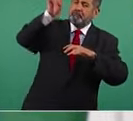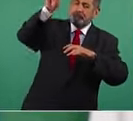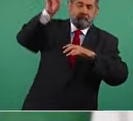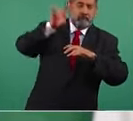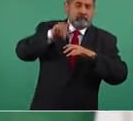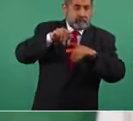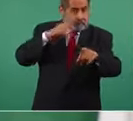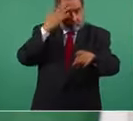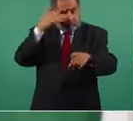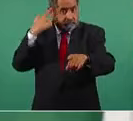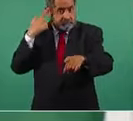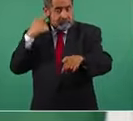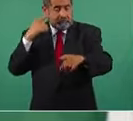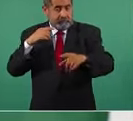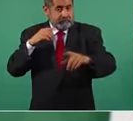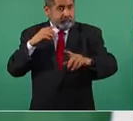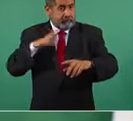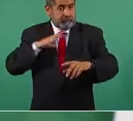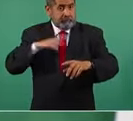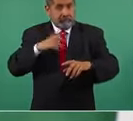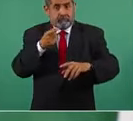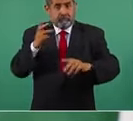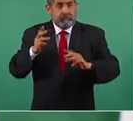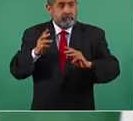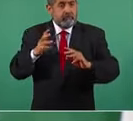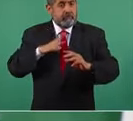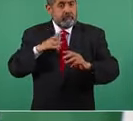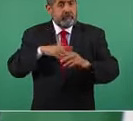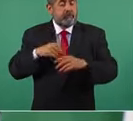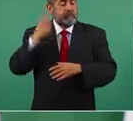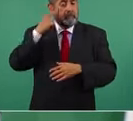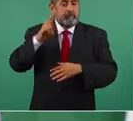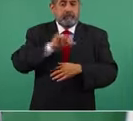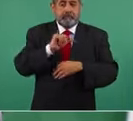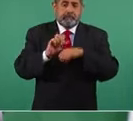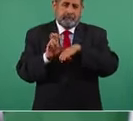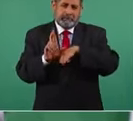¿sabían ustedes que se ofrecen viajes al espacio?